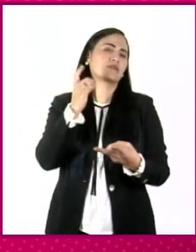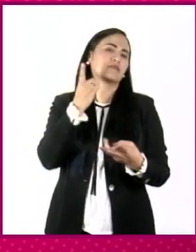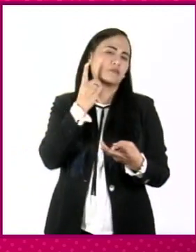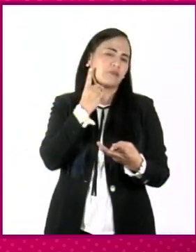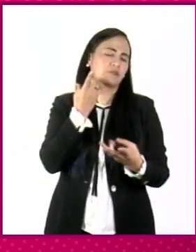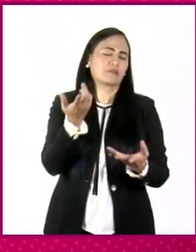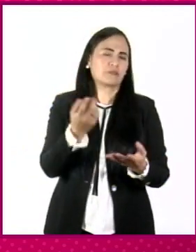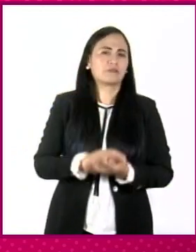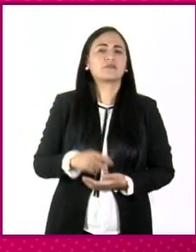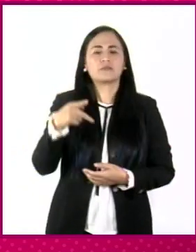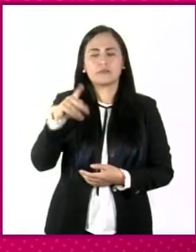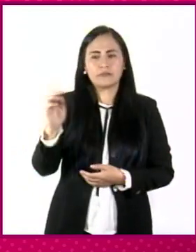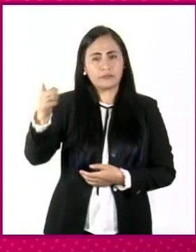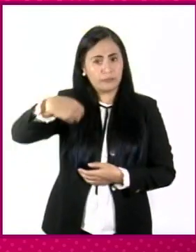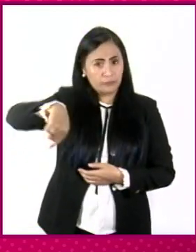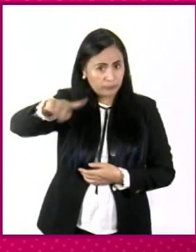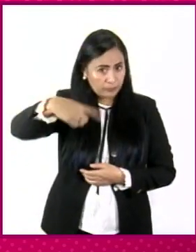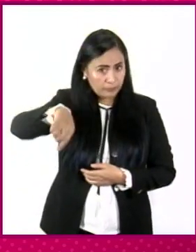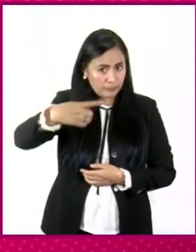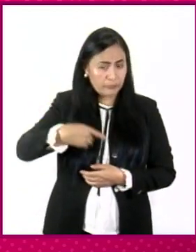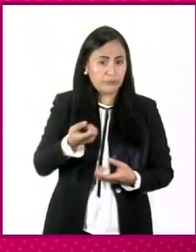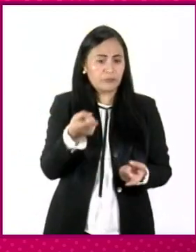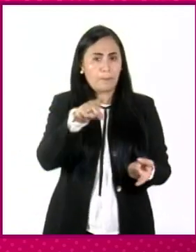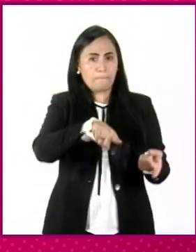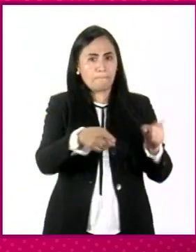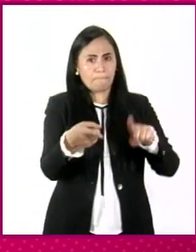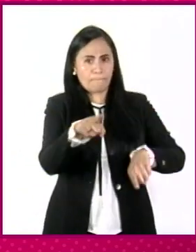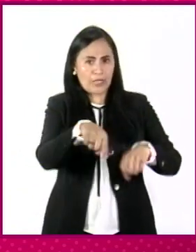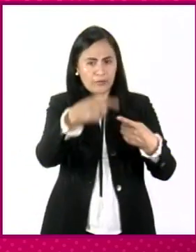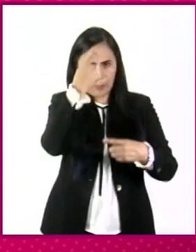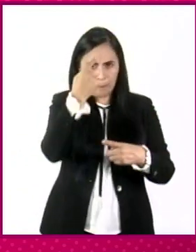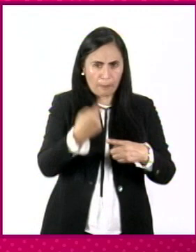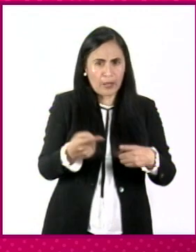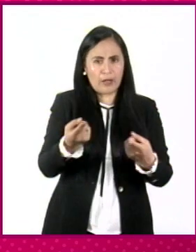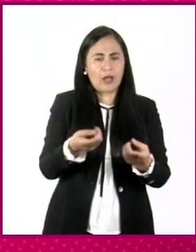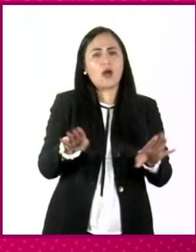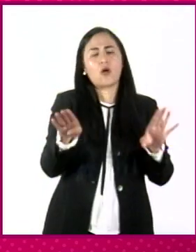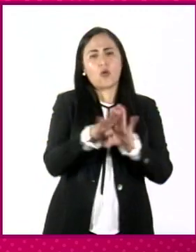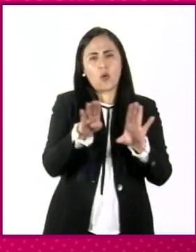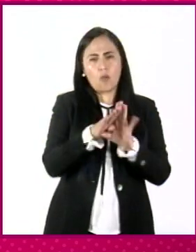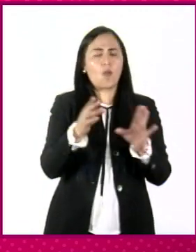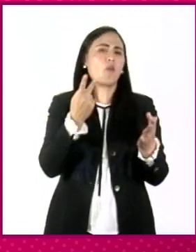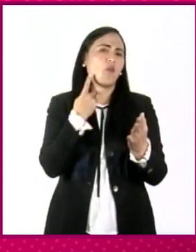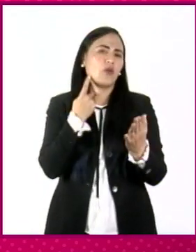vez ellos generan mandatos para establecer cómo se generan las